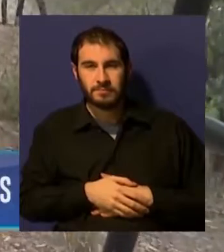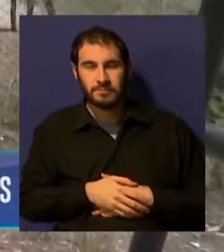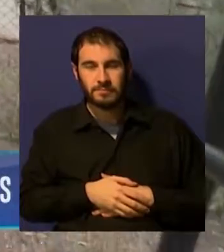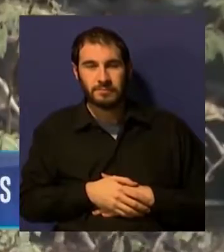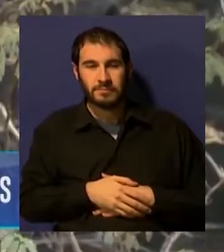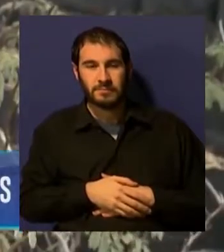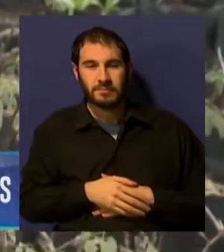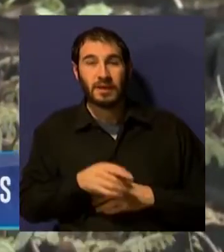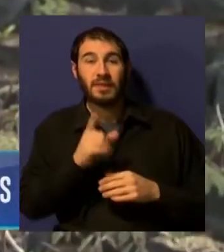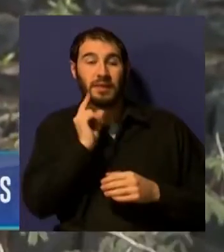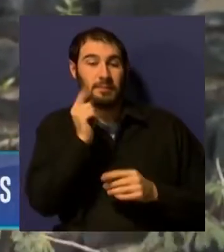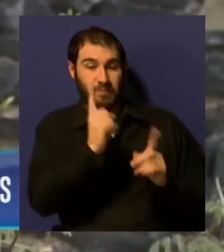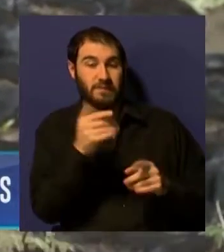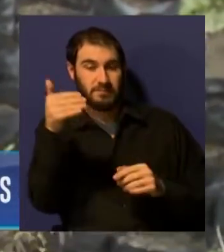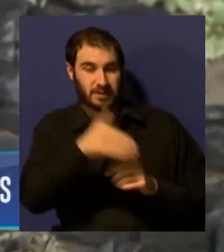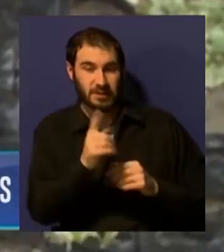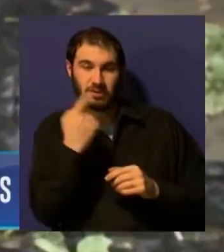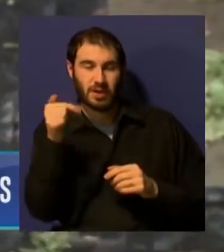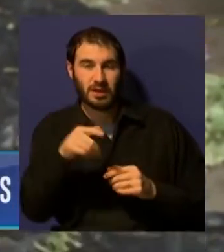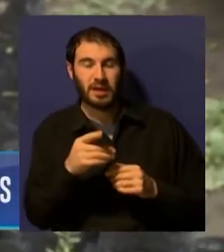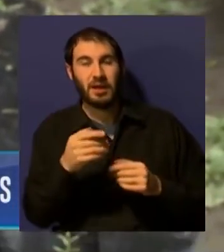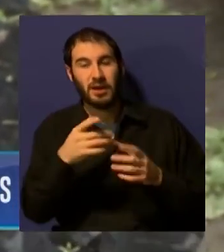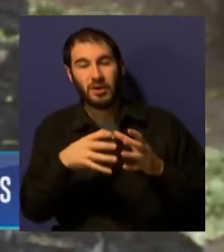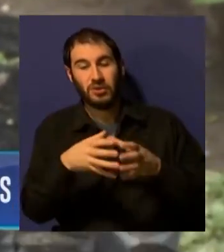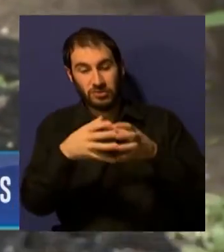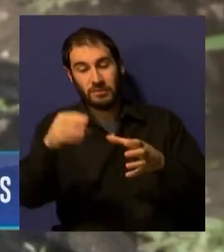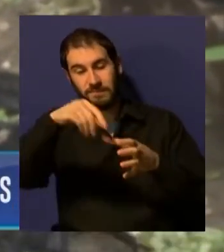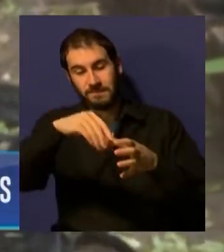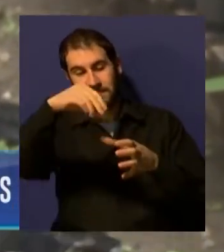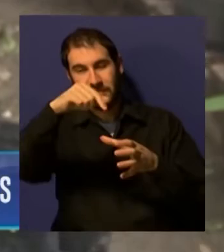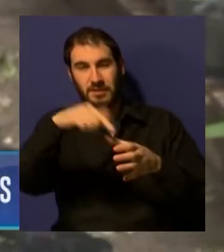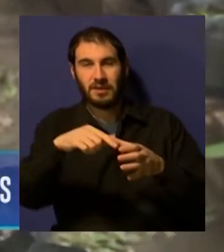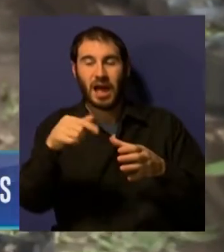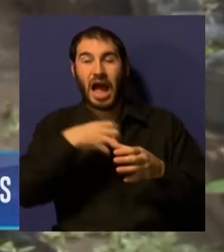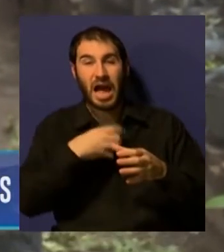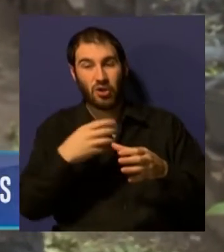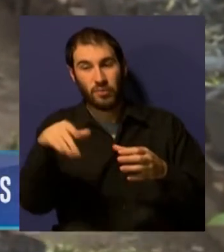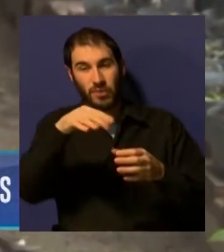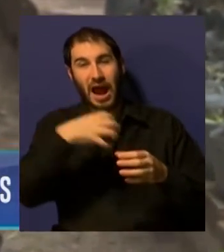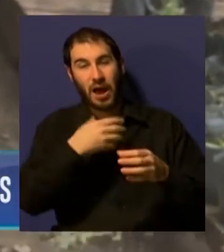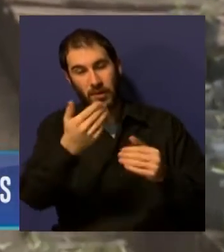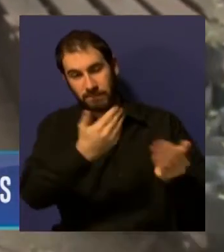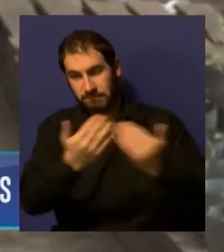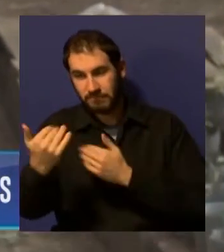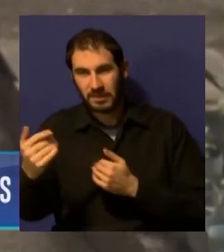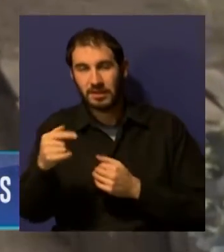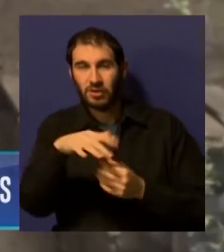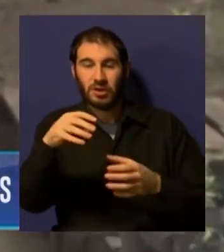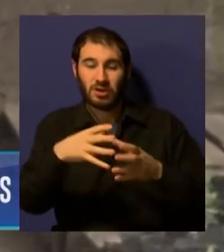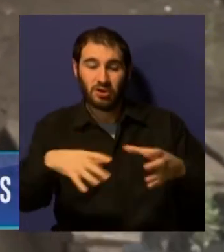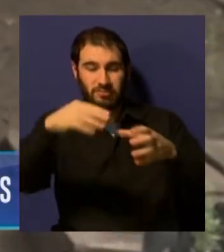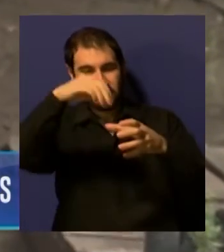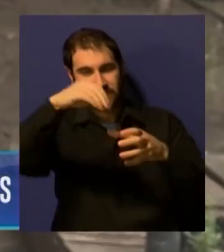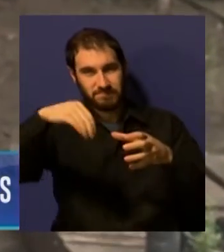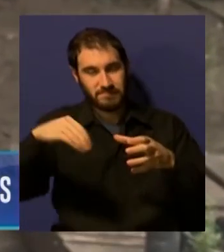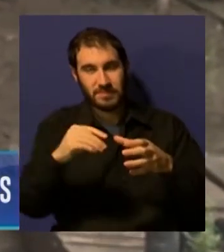Día que está el profesor, bueno, tenemos que hacer llenado de maceta, entonces salen los alumnos de las aulas, se ponen a llenar con maceta,